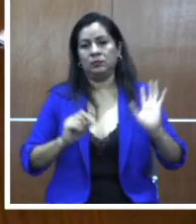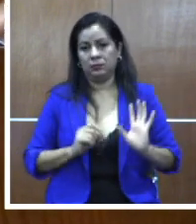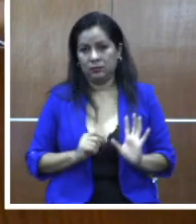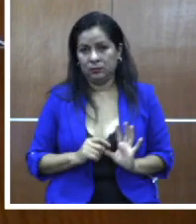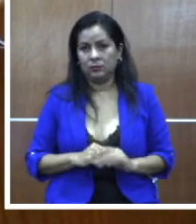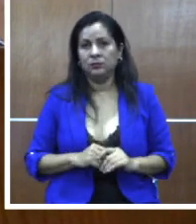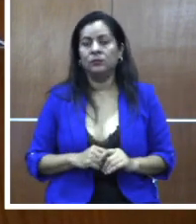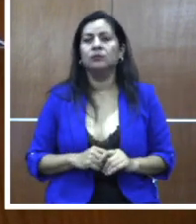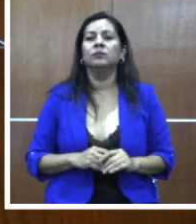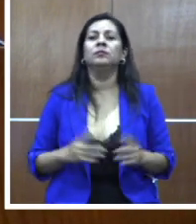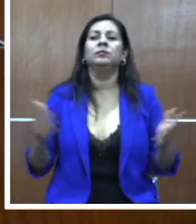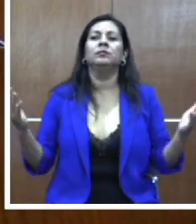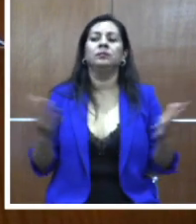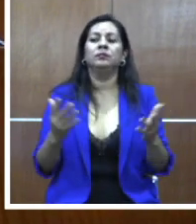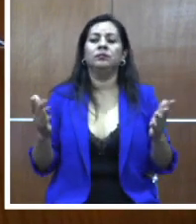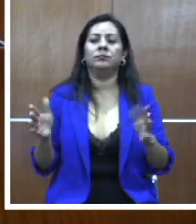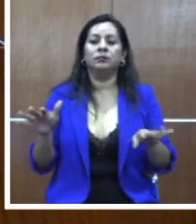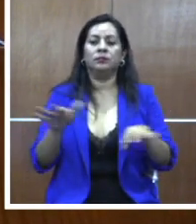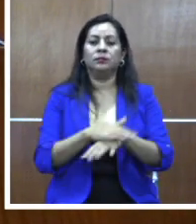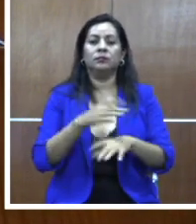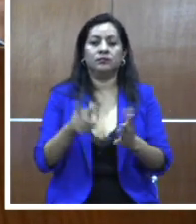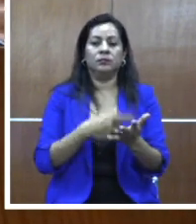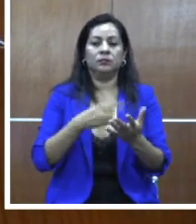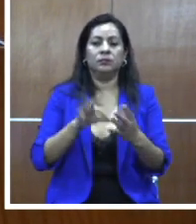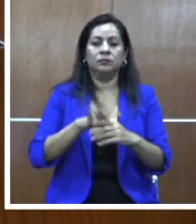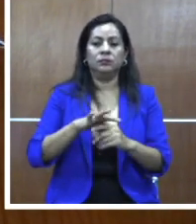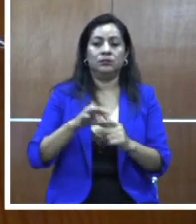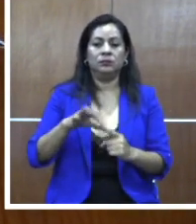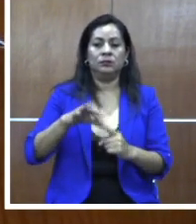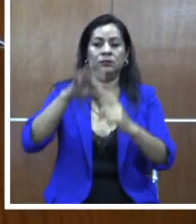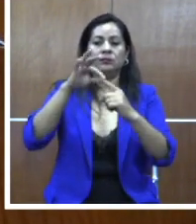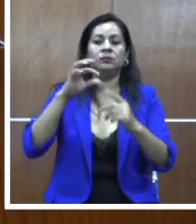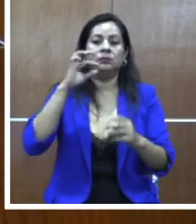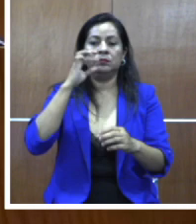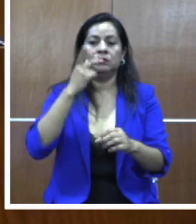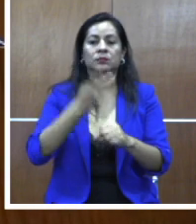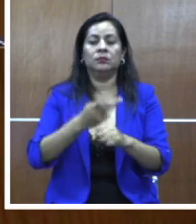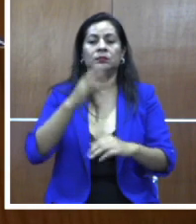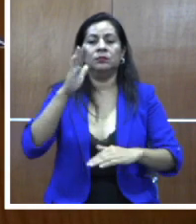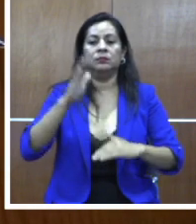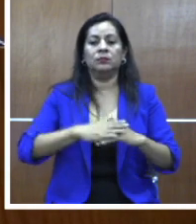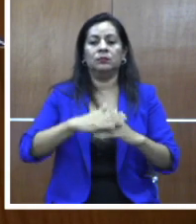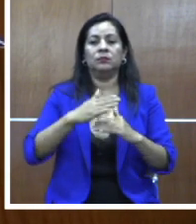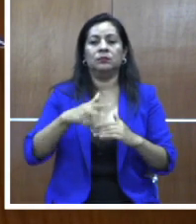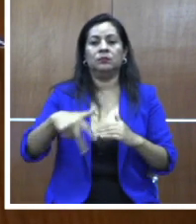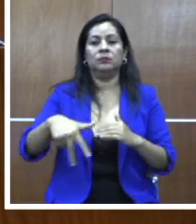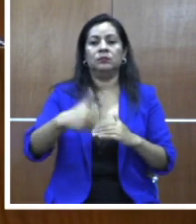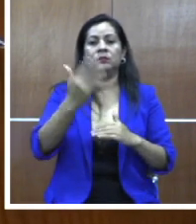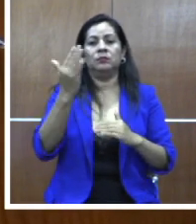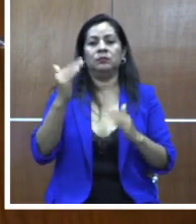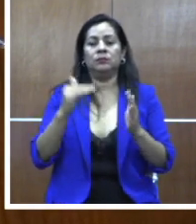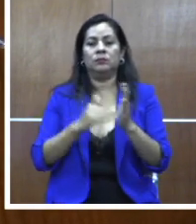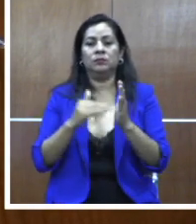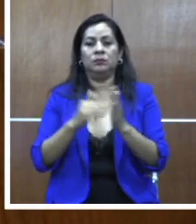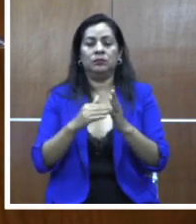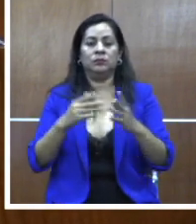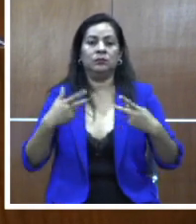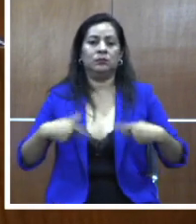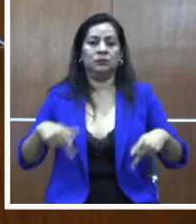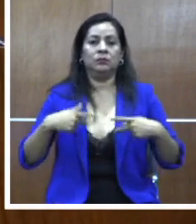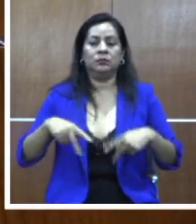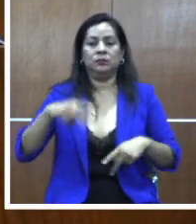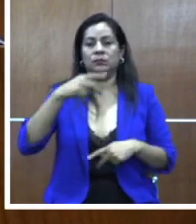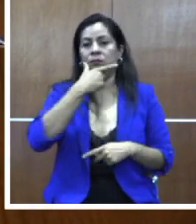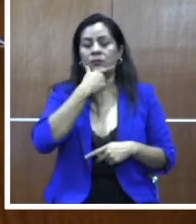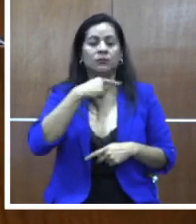y pasaron a ser electos por la voluntad de más de 13 millones de mexicanas